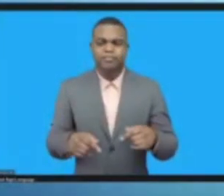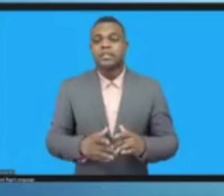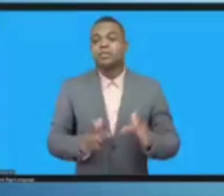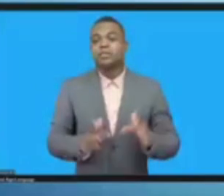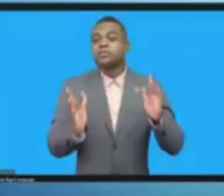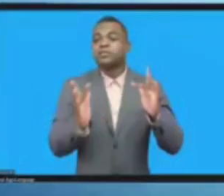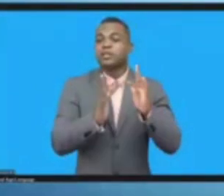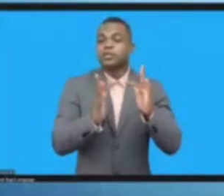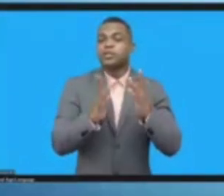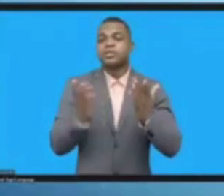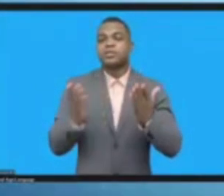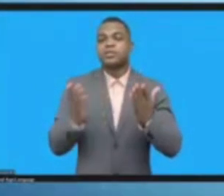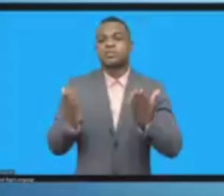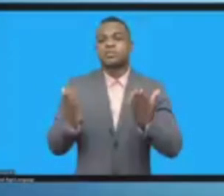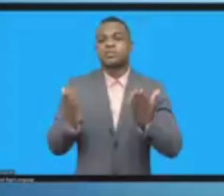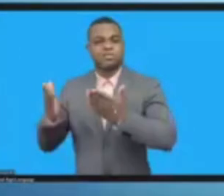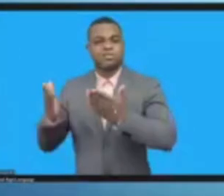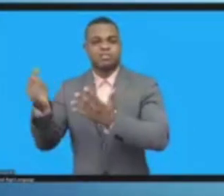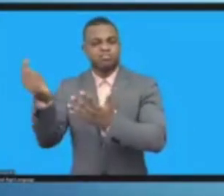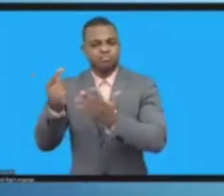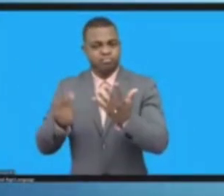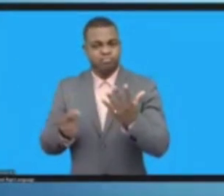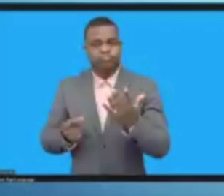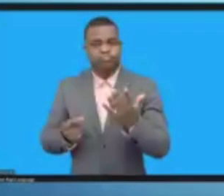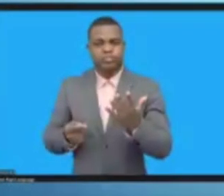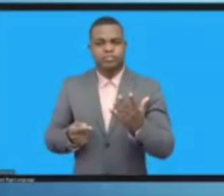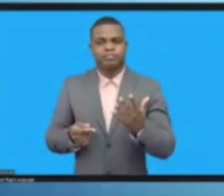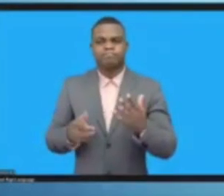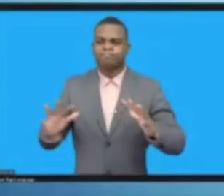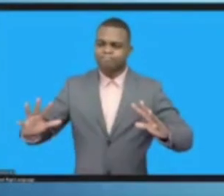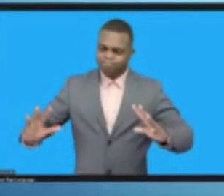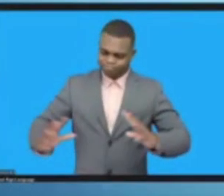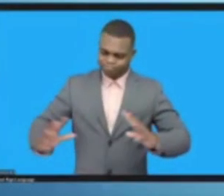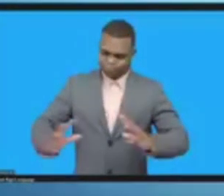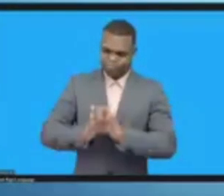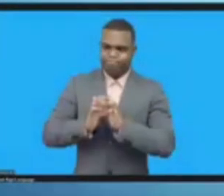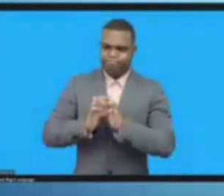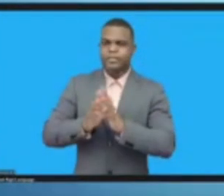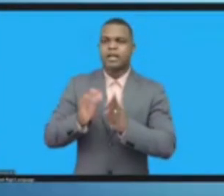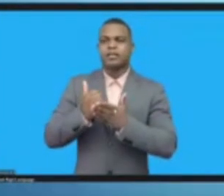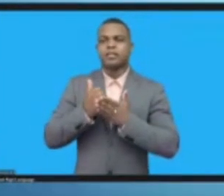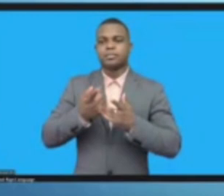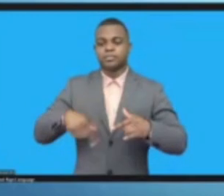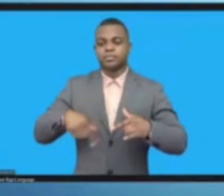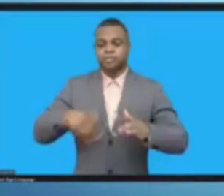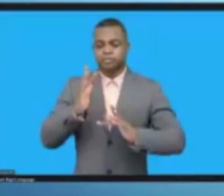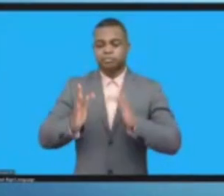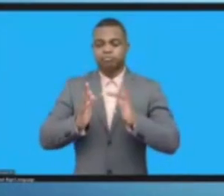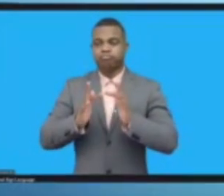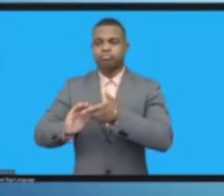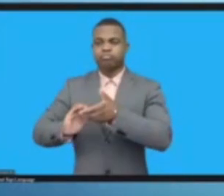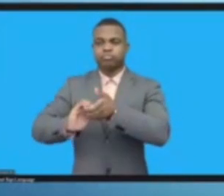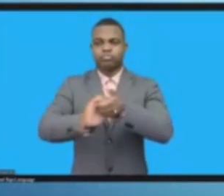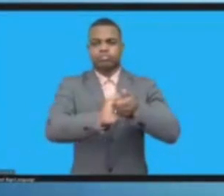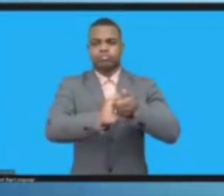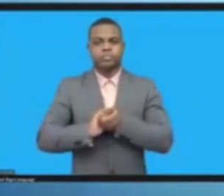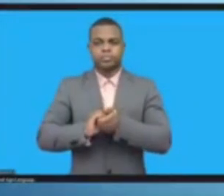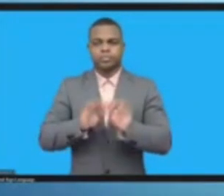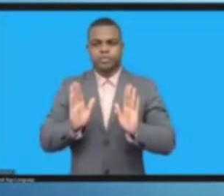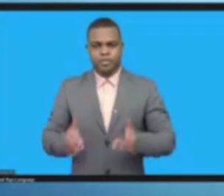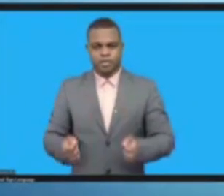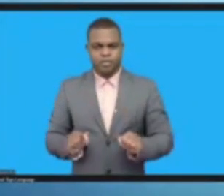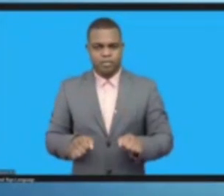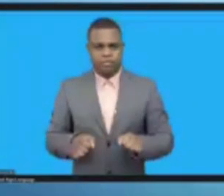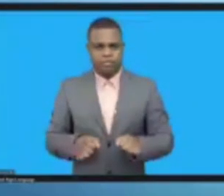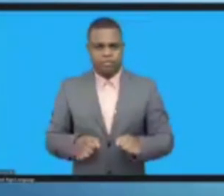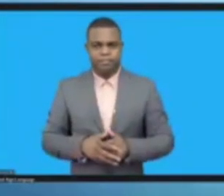digital ahora están nuevamente cambiando nuestro mundo tenemos la obligación frente a las generaciones futuras de